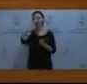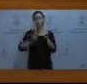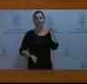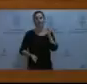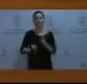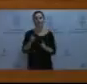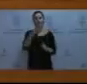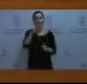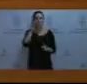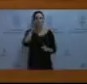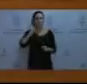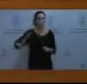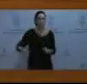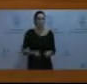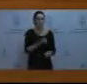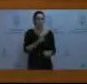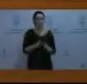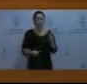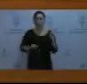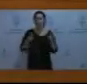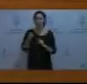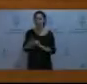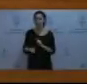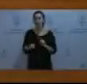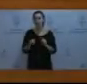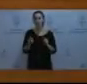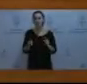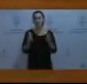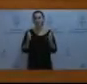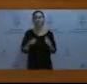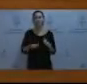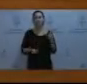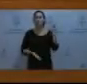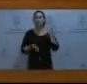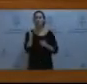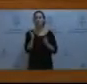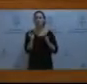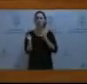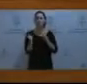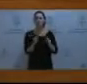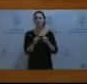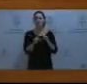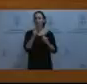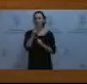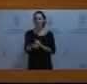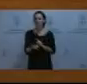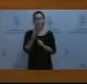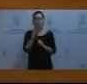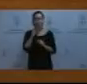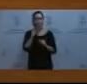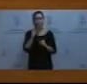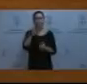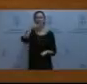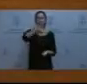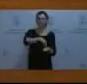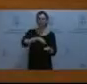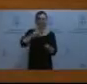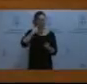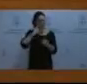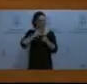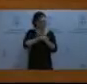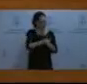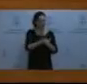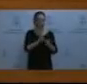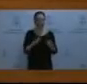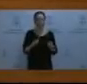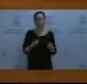de que se reglamentará lo que es toda la actuación, y aparte que los directores deberán estar en la obra, siguiéndola. Y para acabar, como no